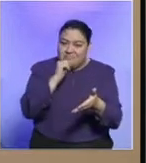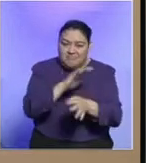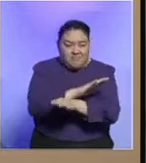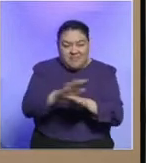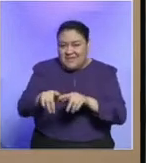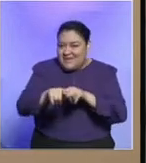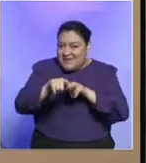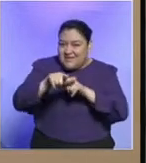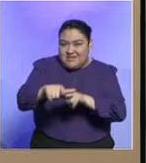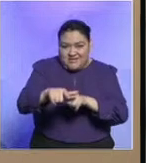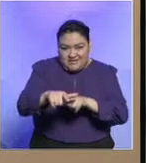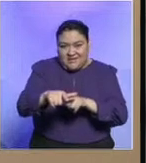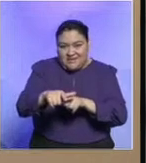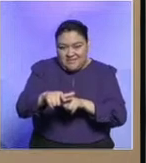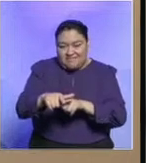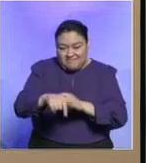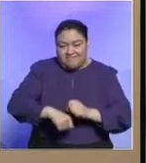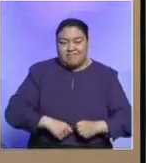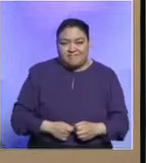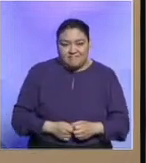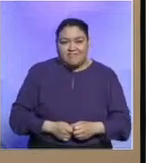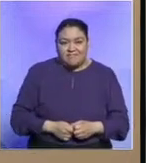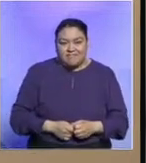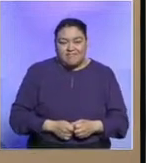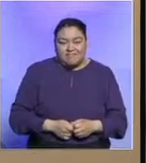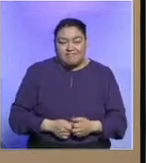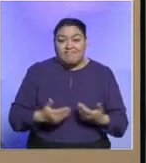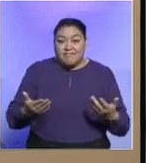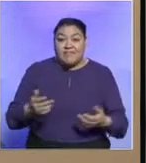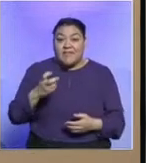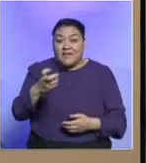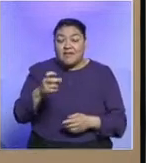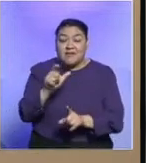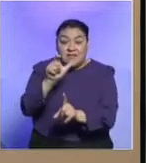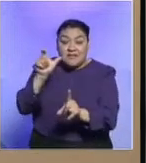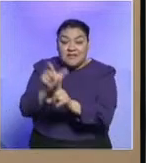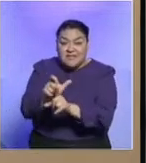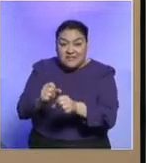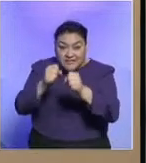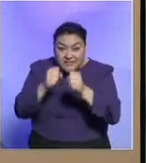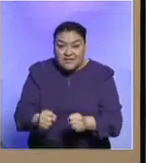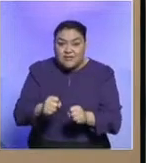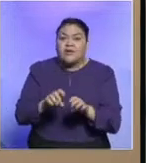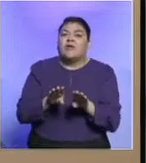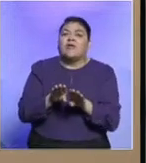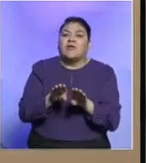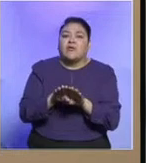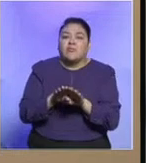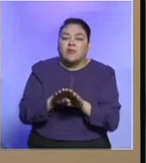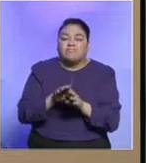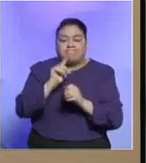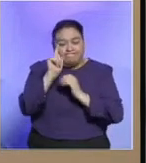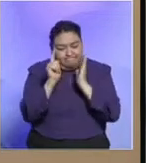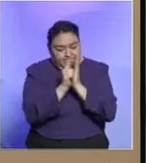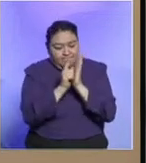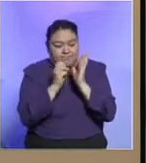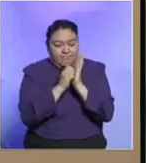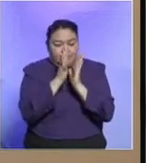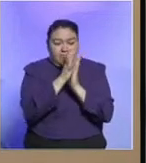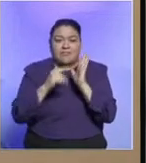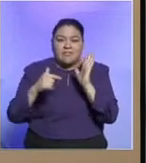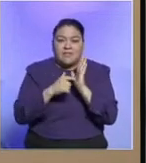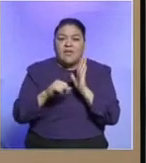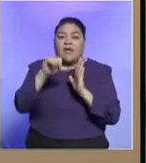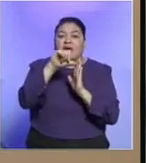autoridades jurisdiccionales. Esta garantía la encontramos expresamente en